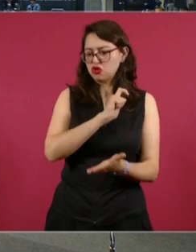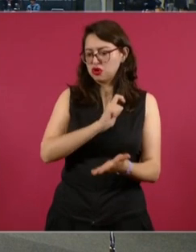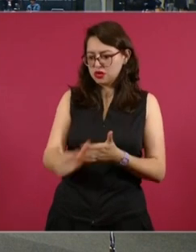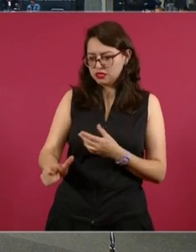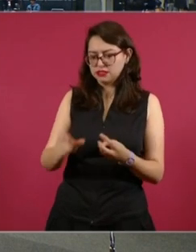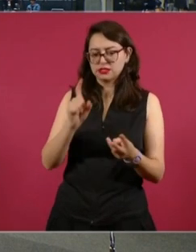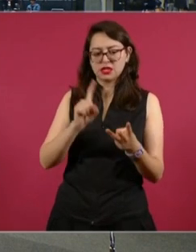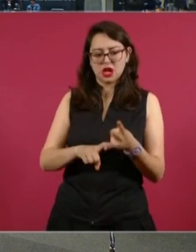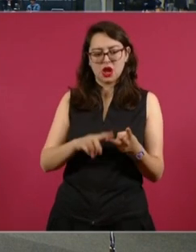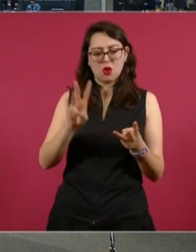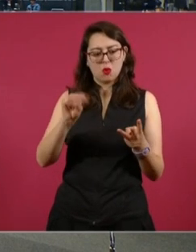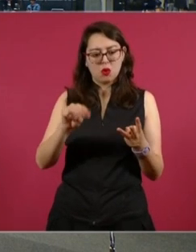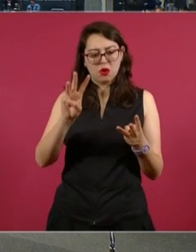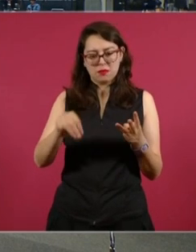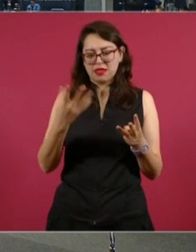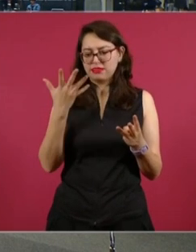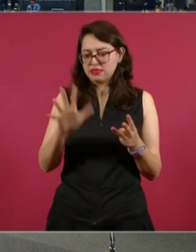como